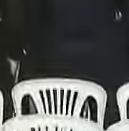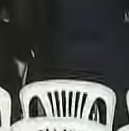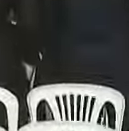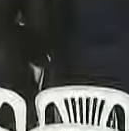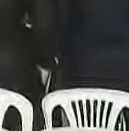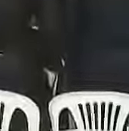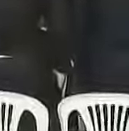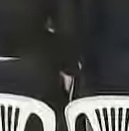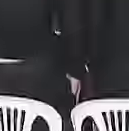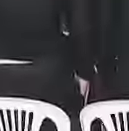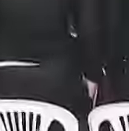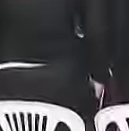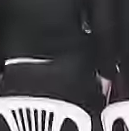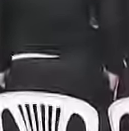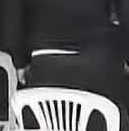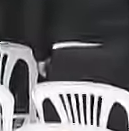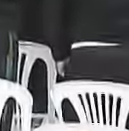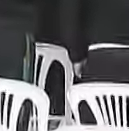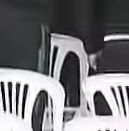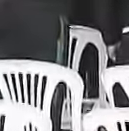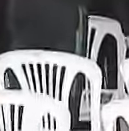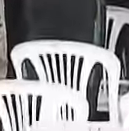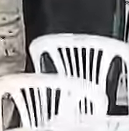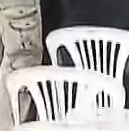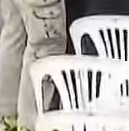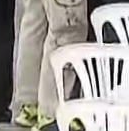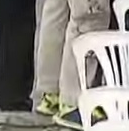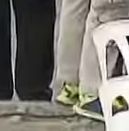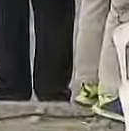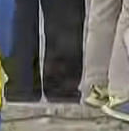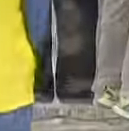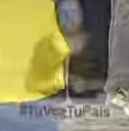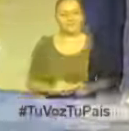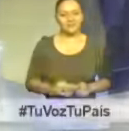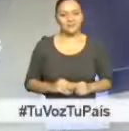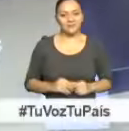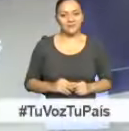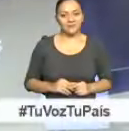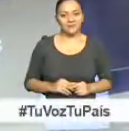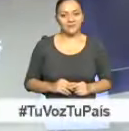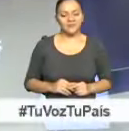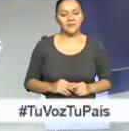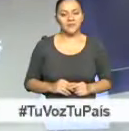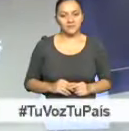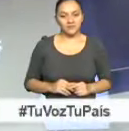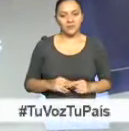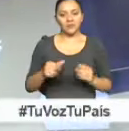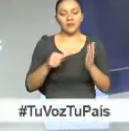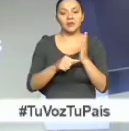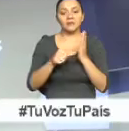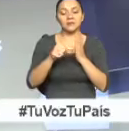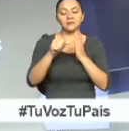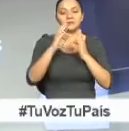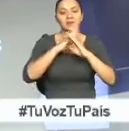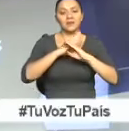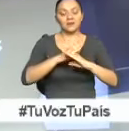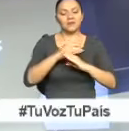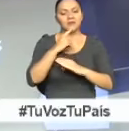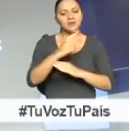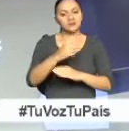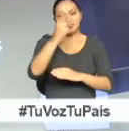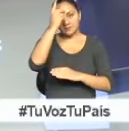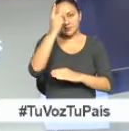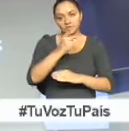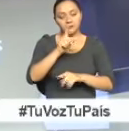deportistas que participaron en los Juegos Olímpicos de Río 2016. El Ministerio de Defensa cuestiona la decisión